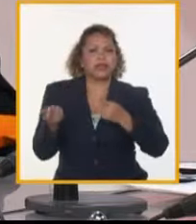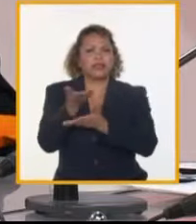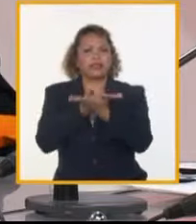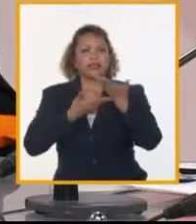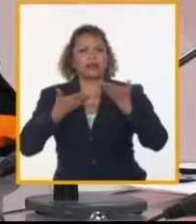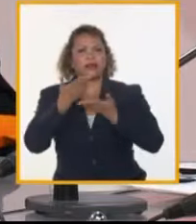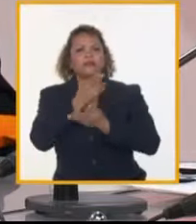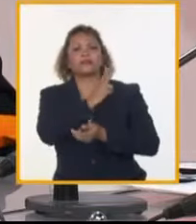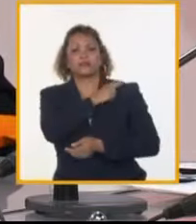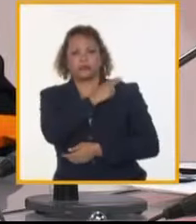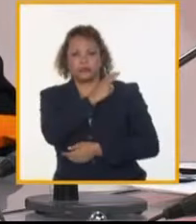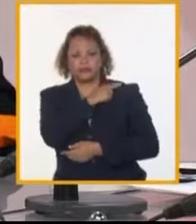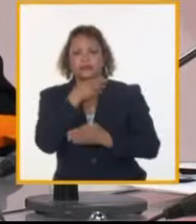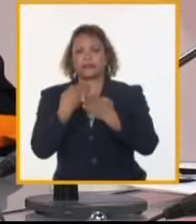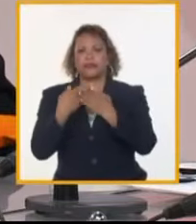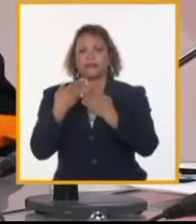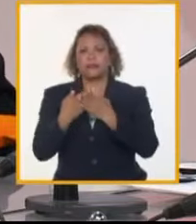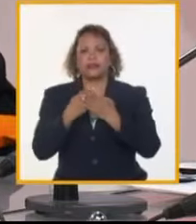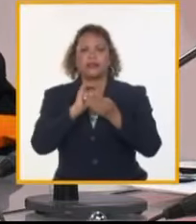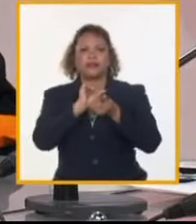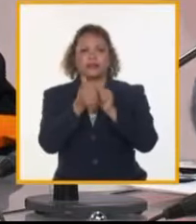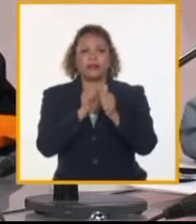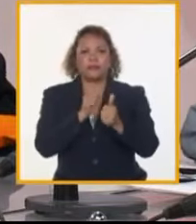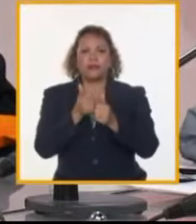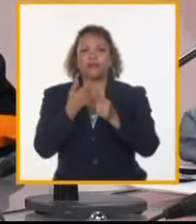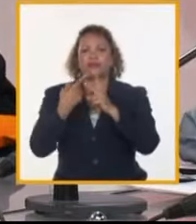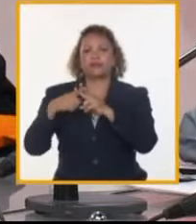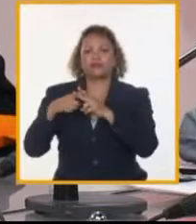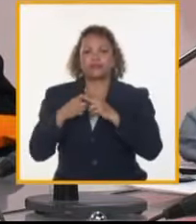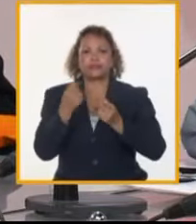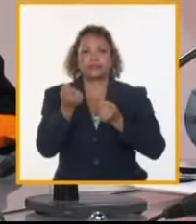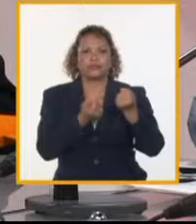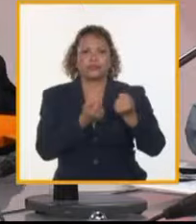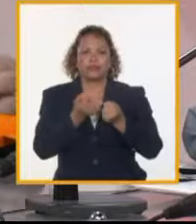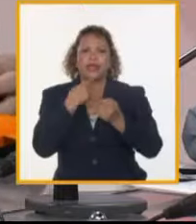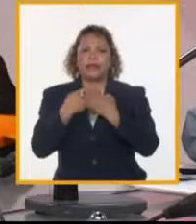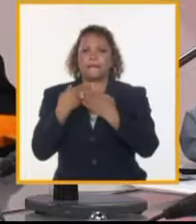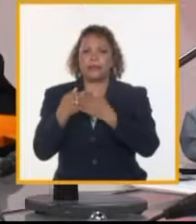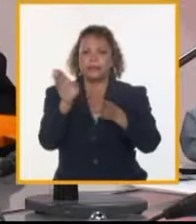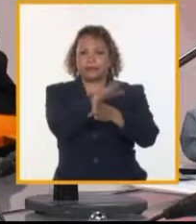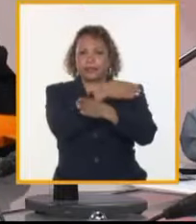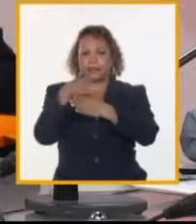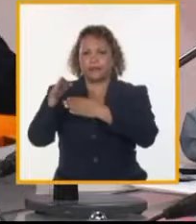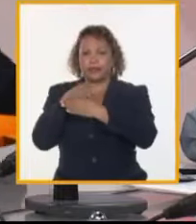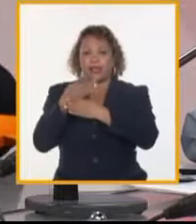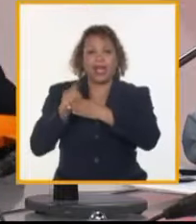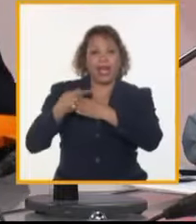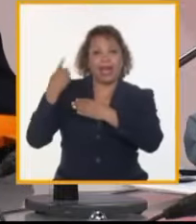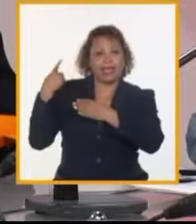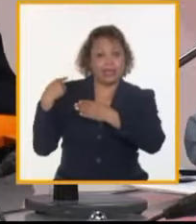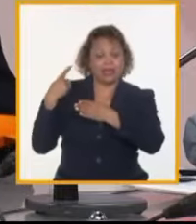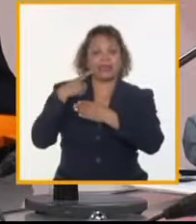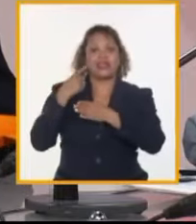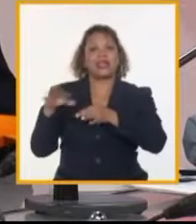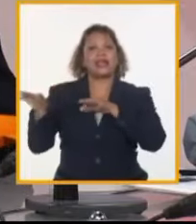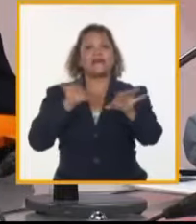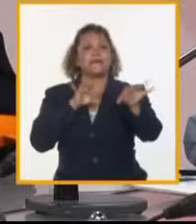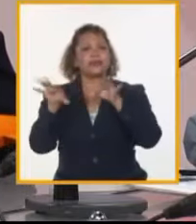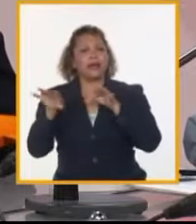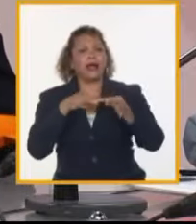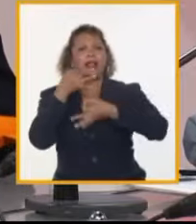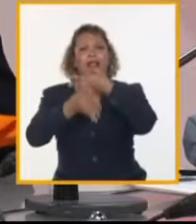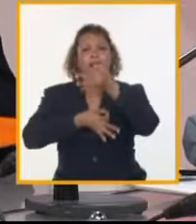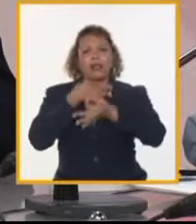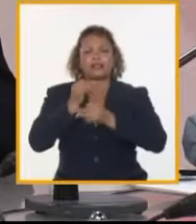del Grupo Empresarial de Transporte Automotor y varias de sus principales empresas. Ayer, nuestros invitados ofrecieron abundante